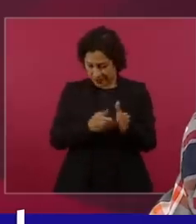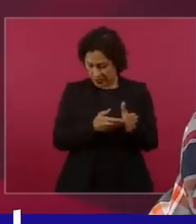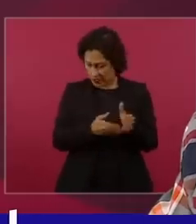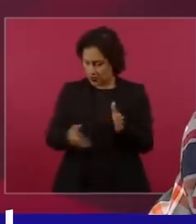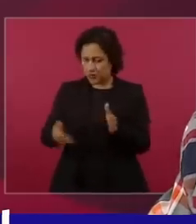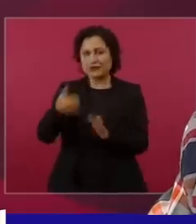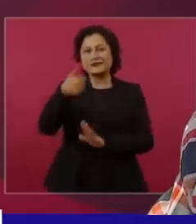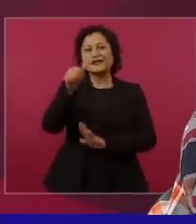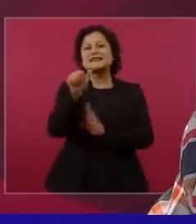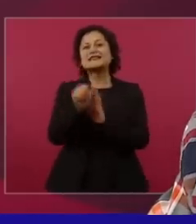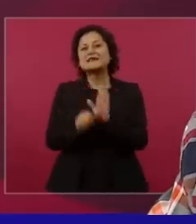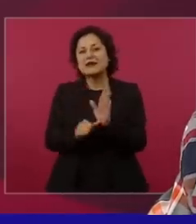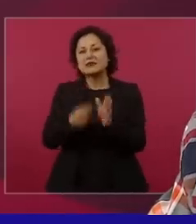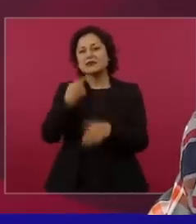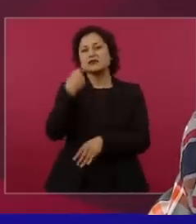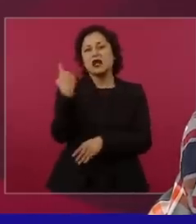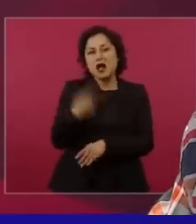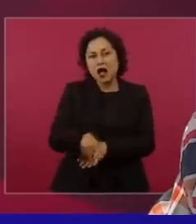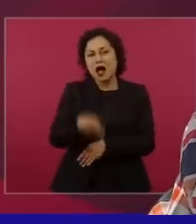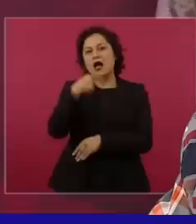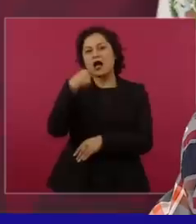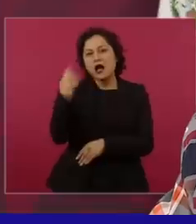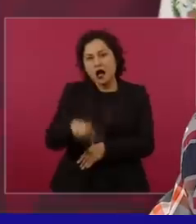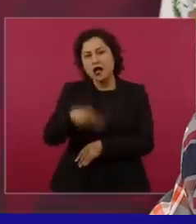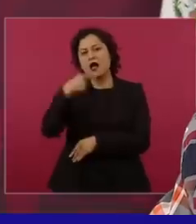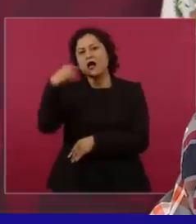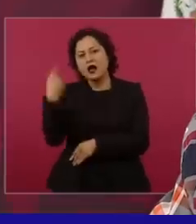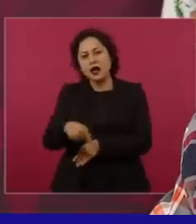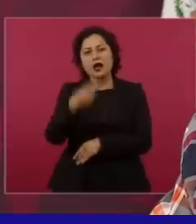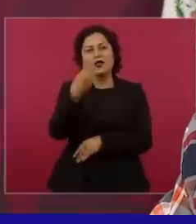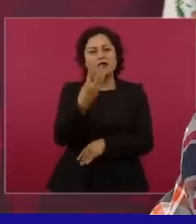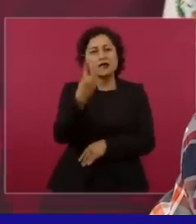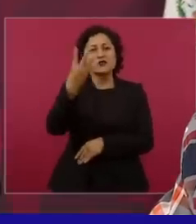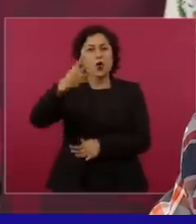lo intentaron como tres o cuatro veces.